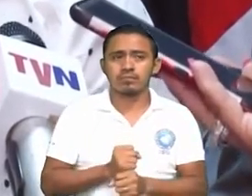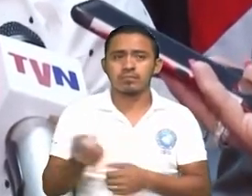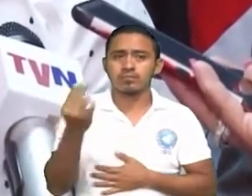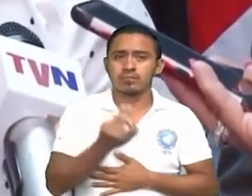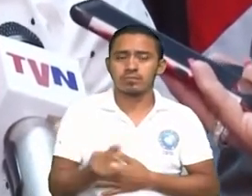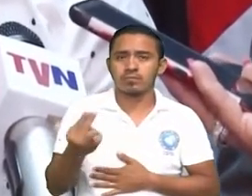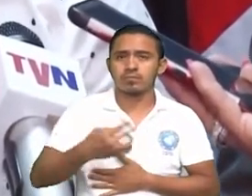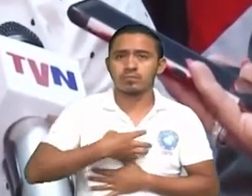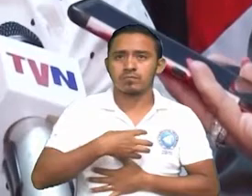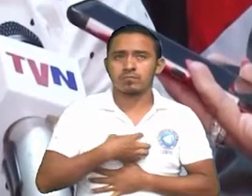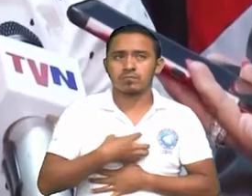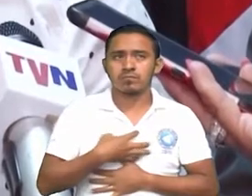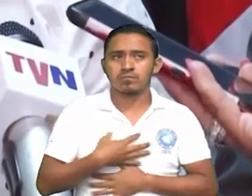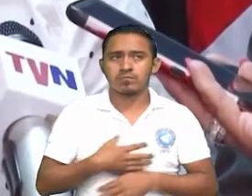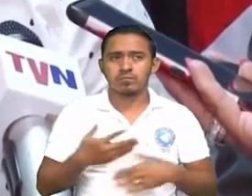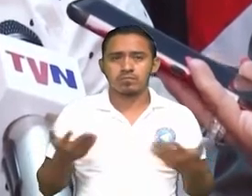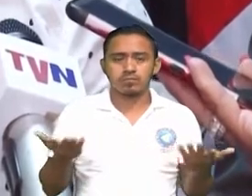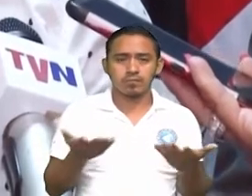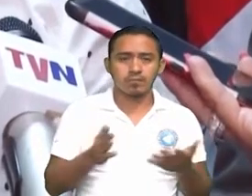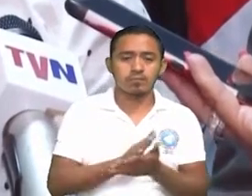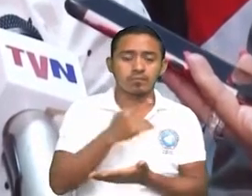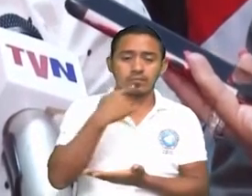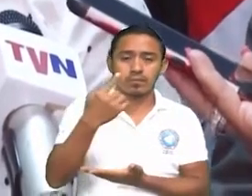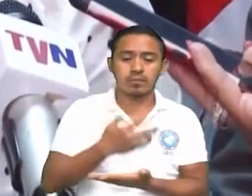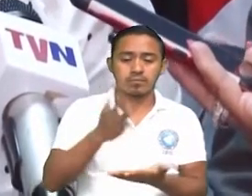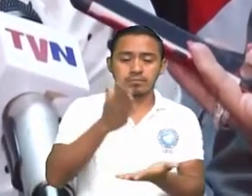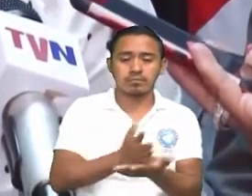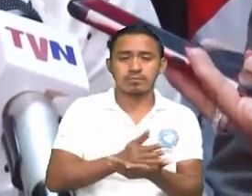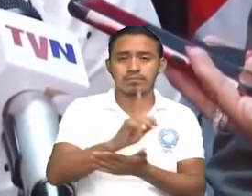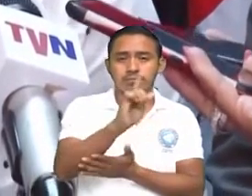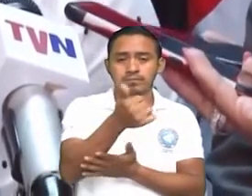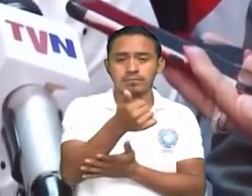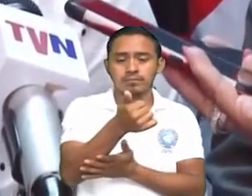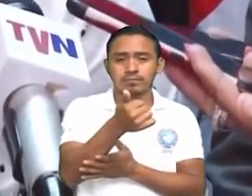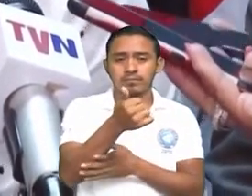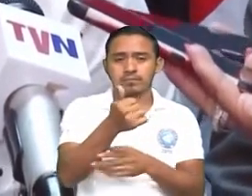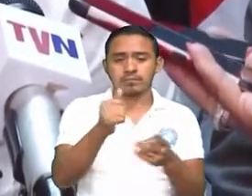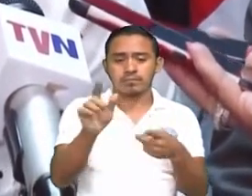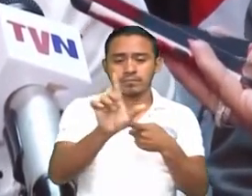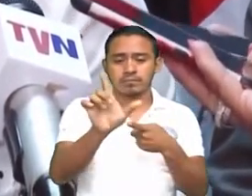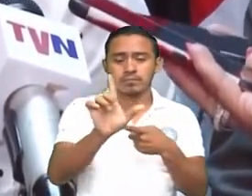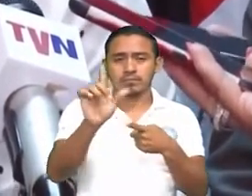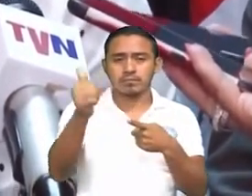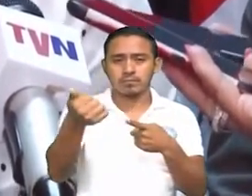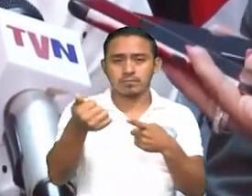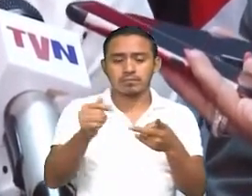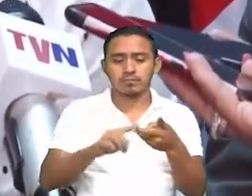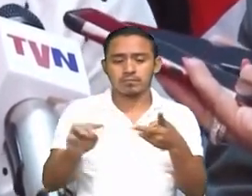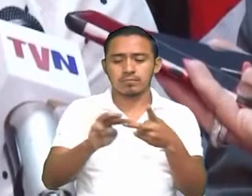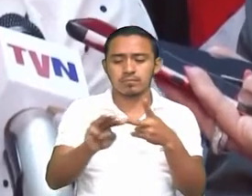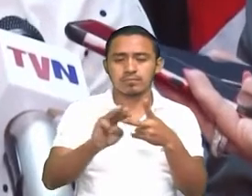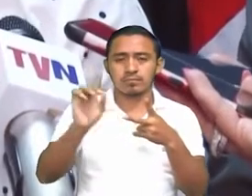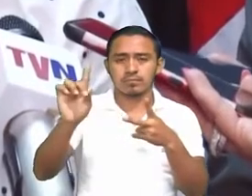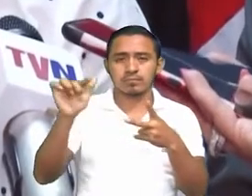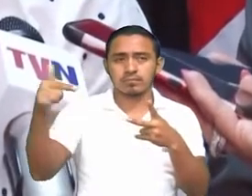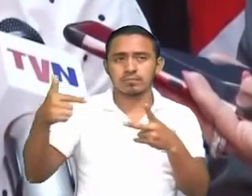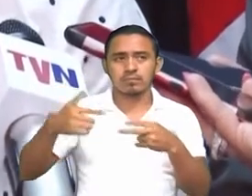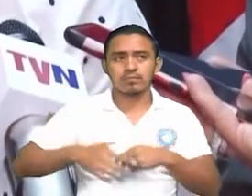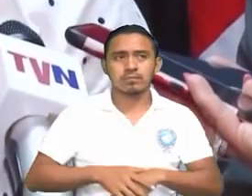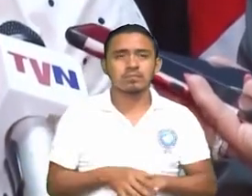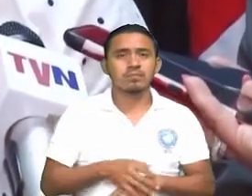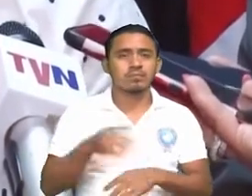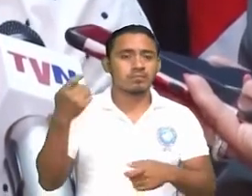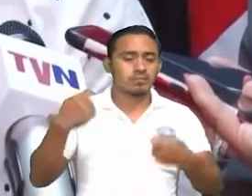sus facultades, declaró los días 16, lunes 16 y martes 17